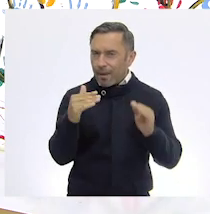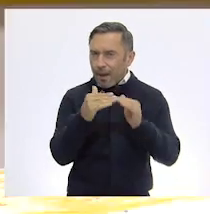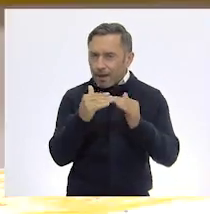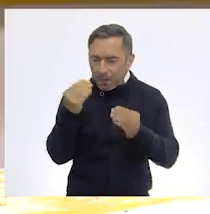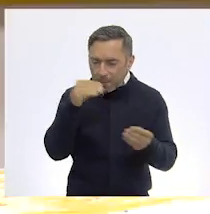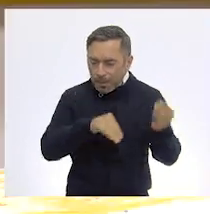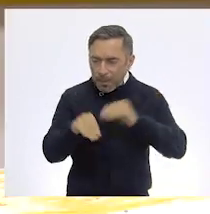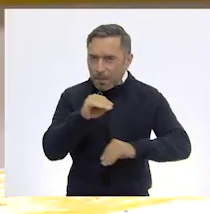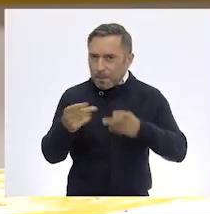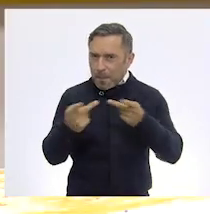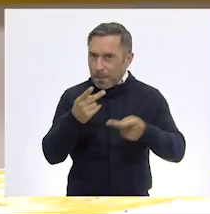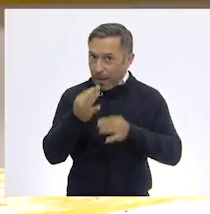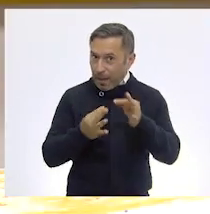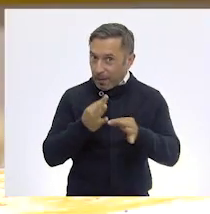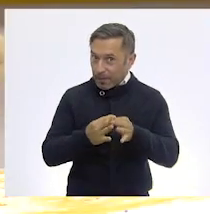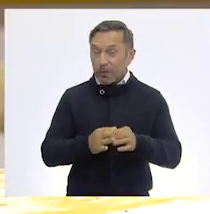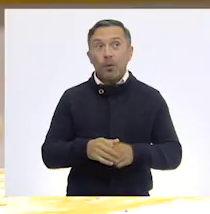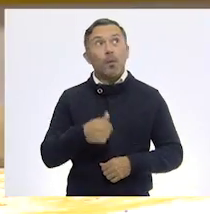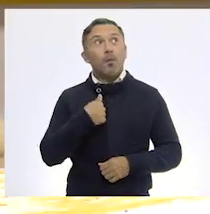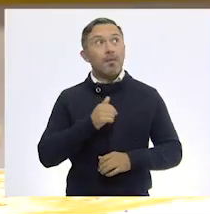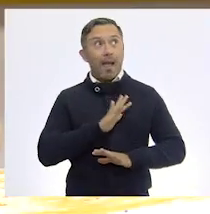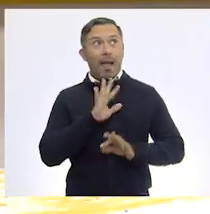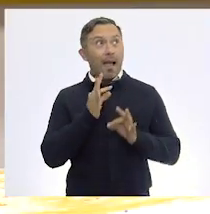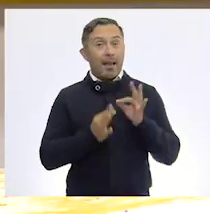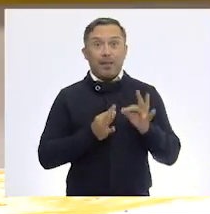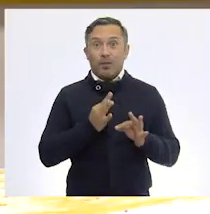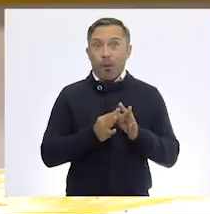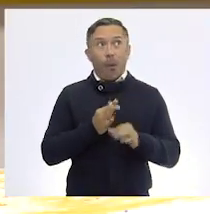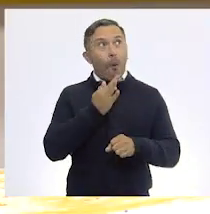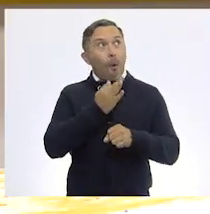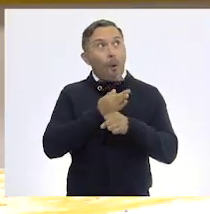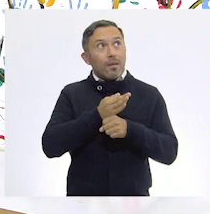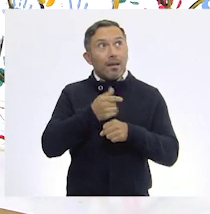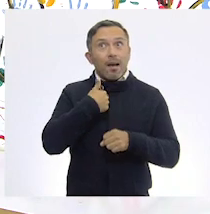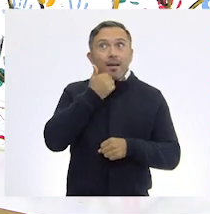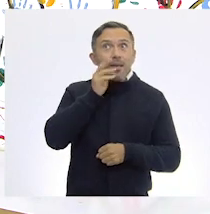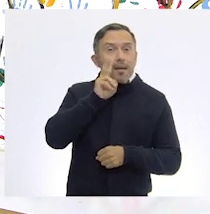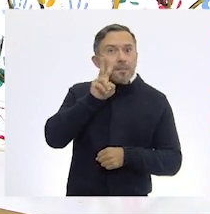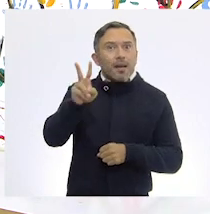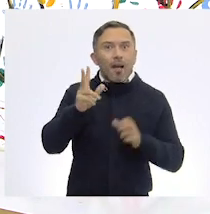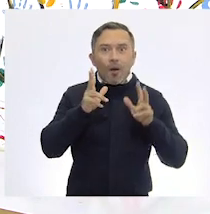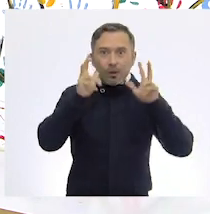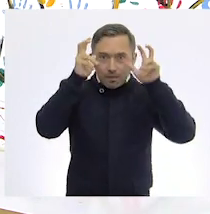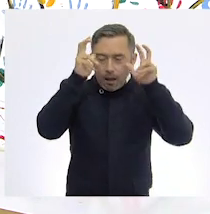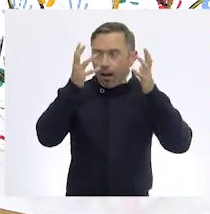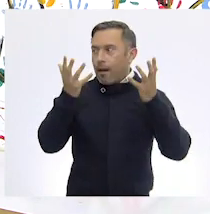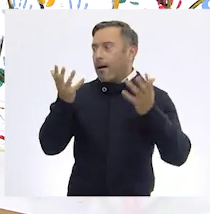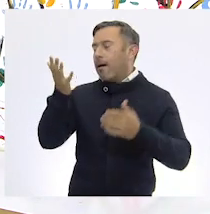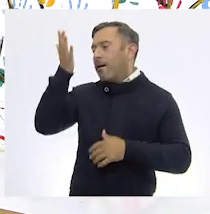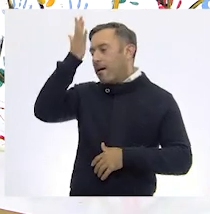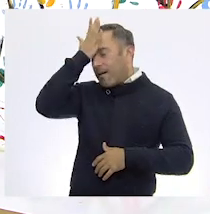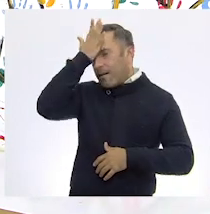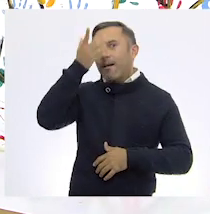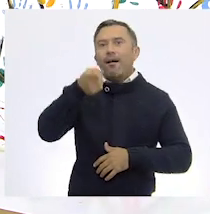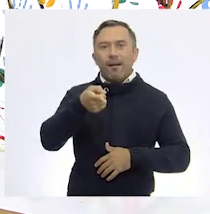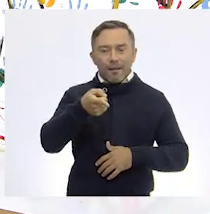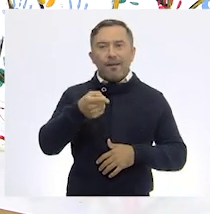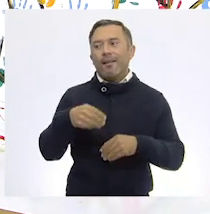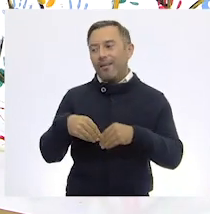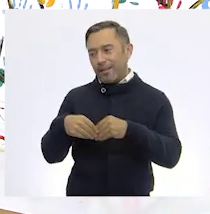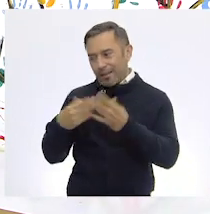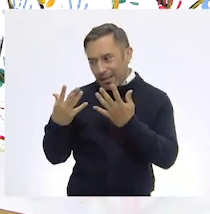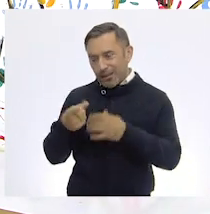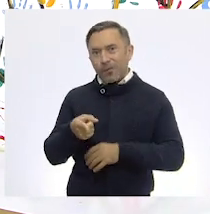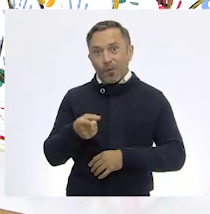estoy preparado también para ver a Jolisto. ¡Ay, claro, Panchito! No se nos puede olvidar lavarnos las manos. Manos, niñas y niños, recuerden que es